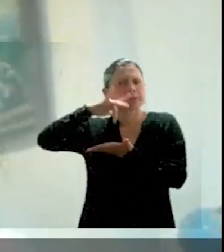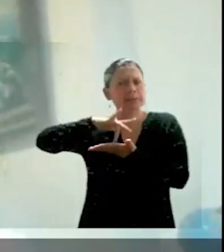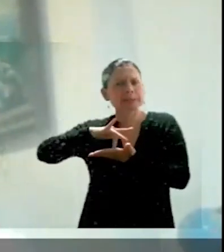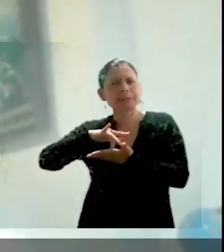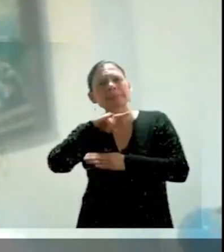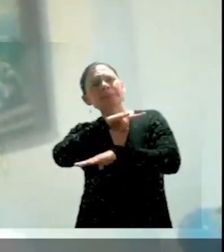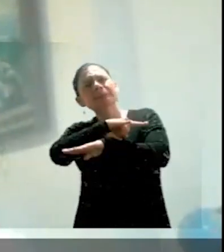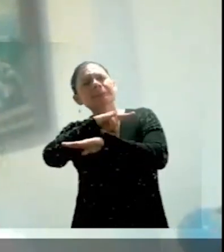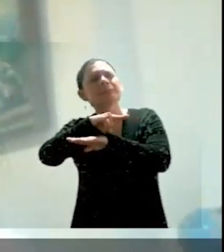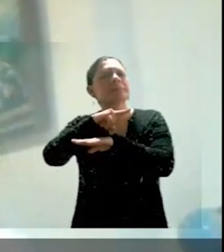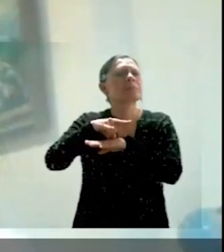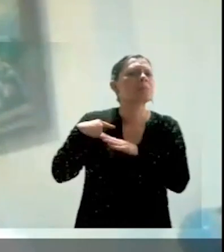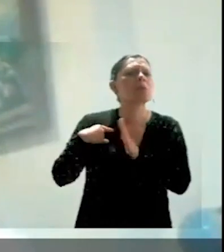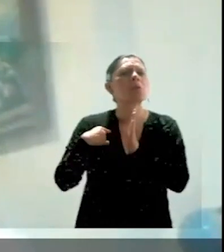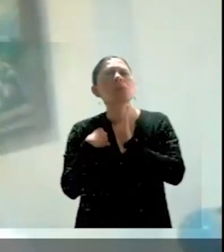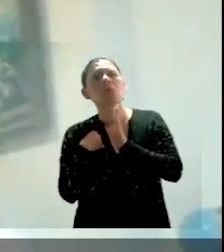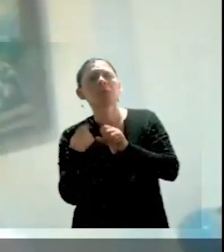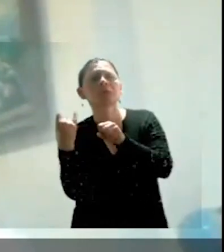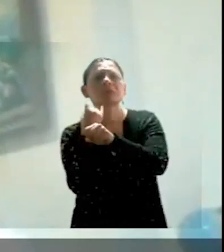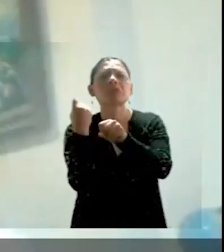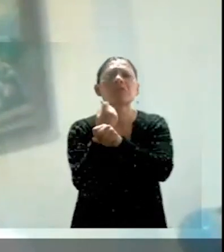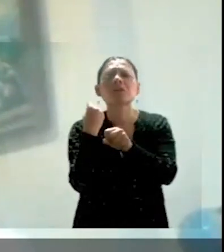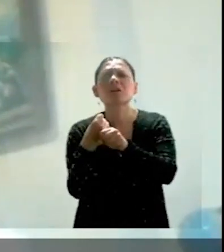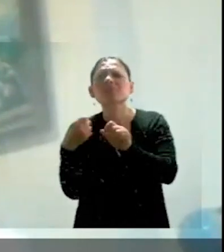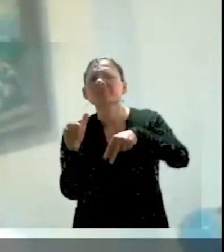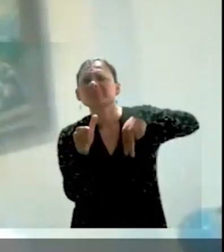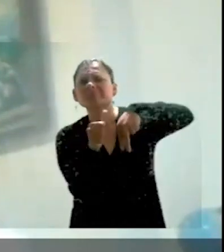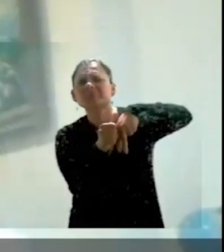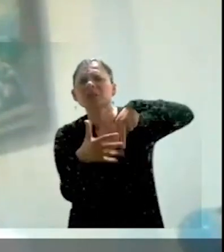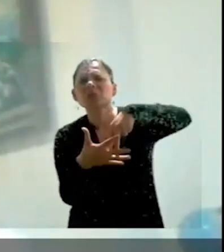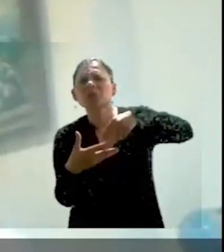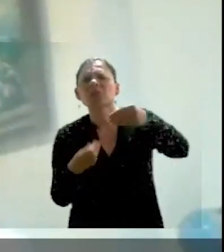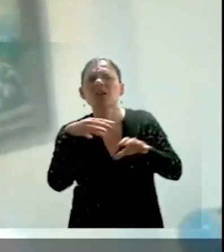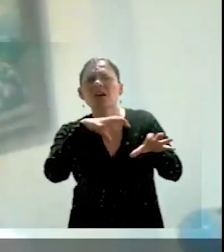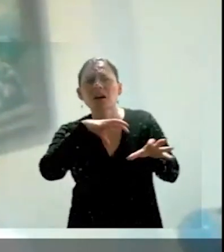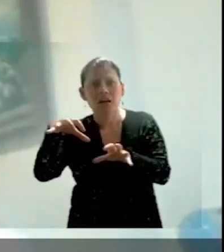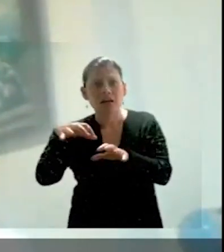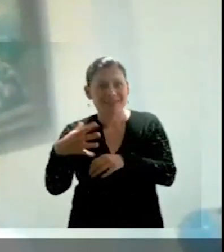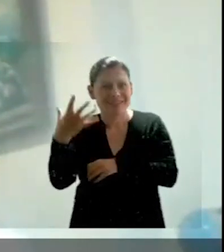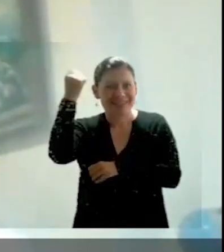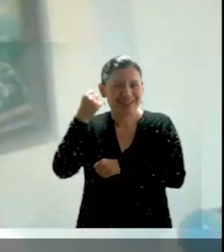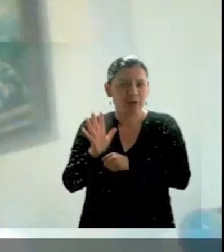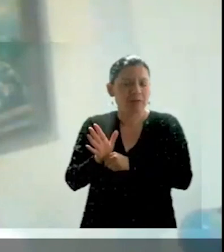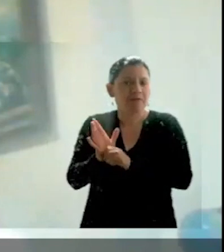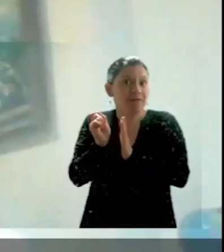mirar cómo es que se trabaja con la tutela y qué es lo que se hace. Hubo una vez